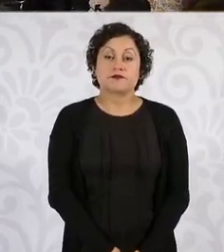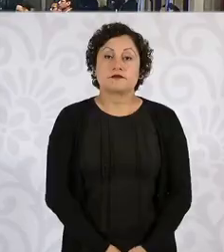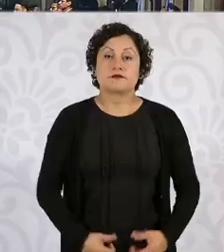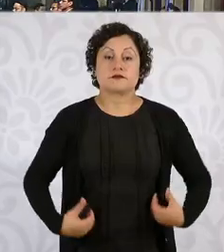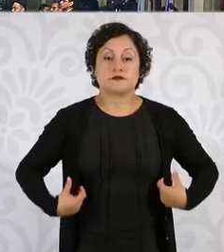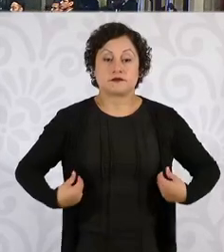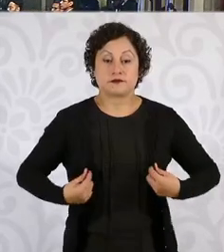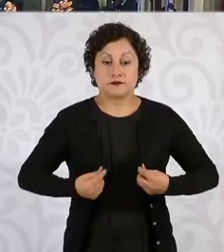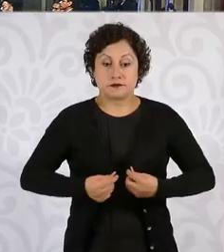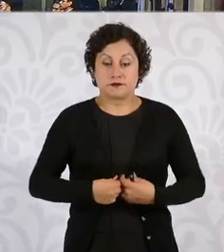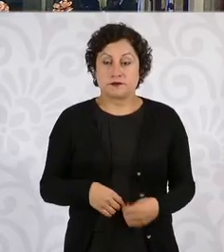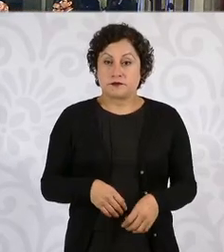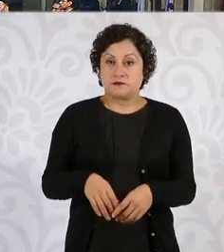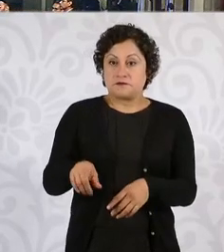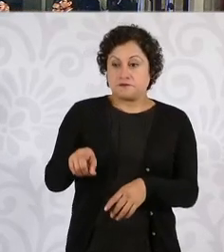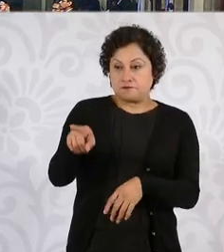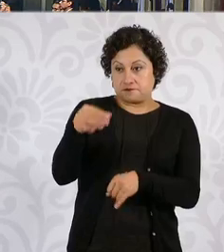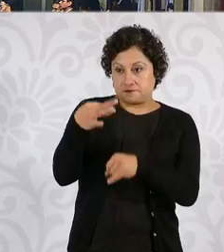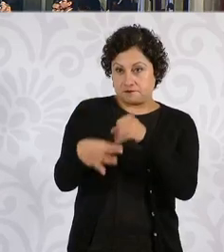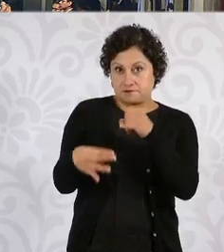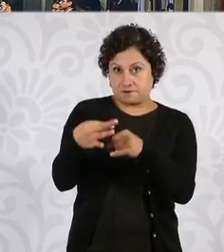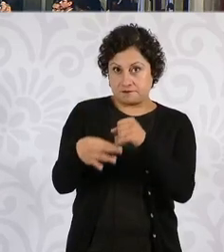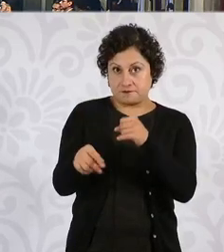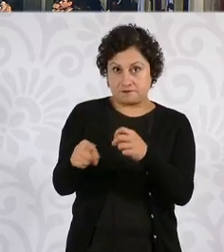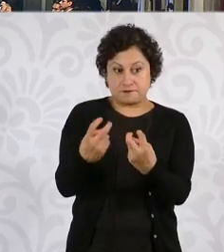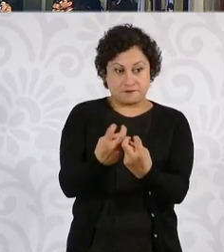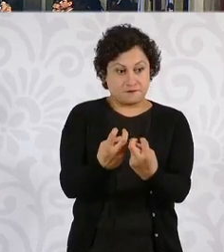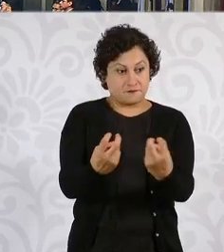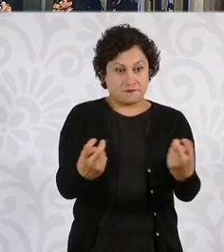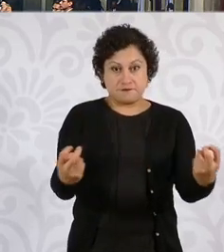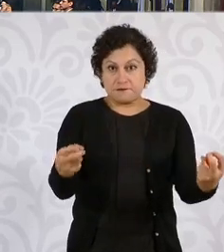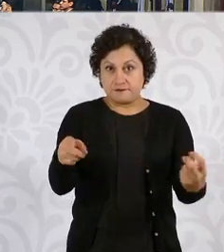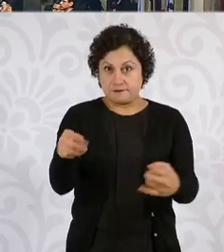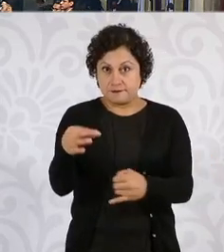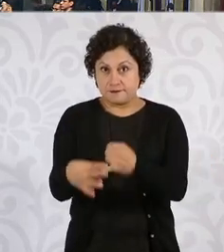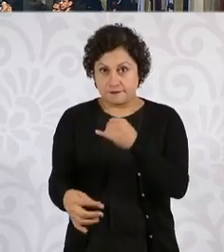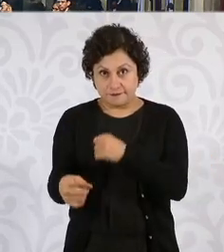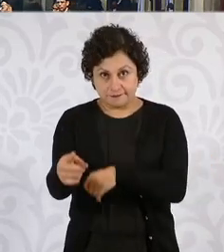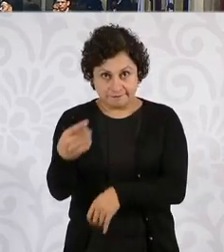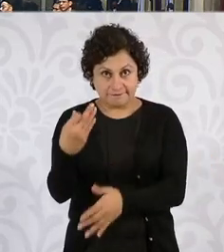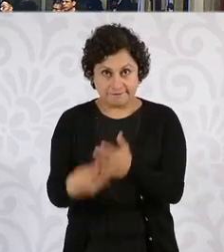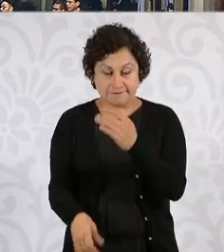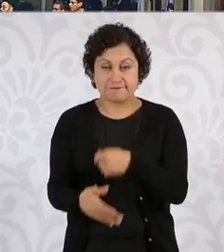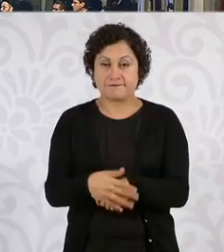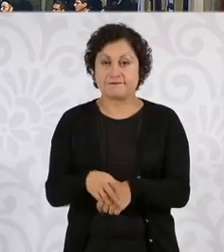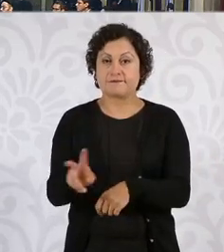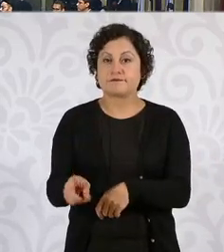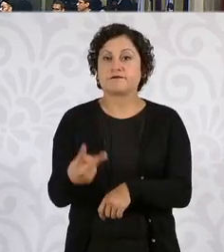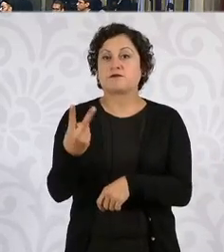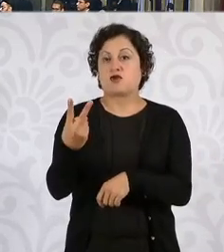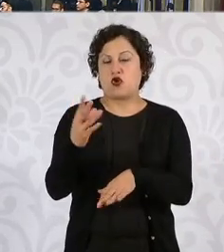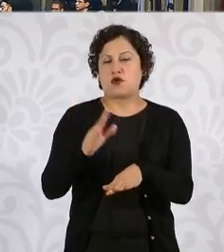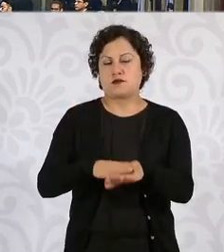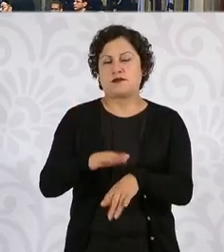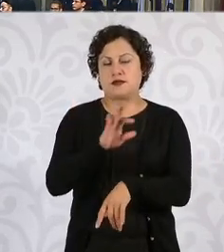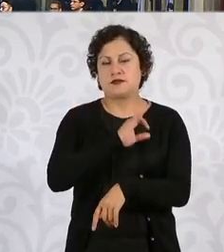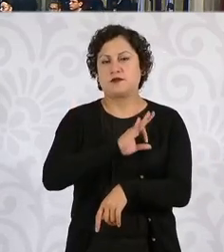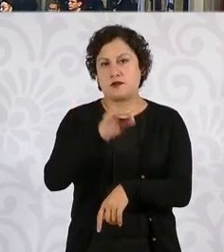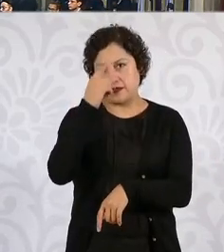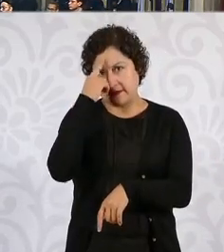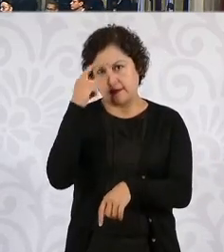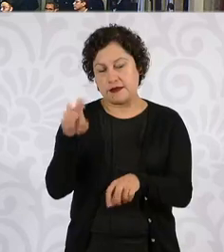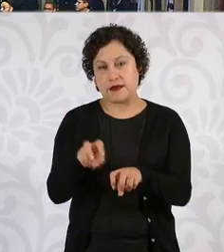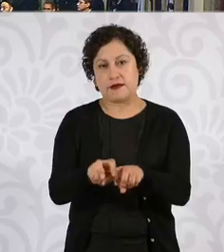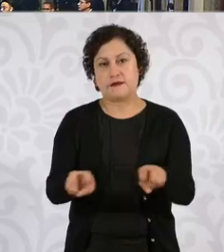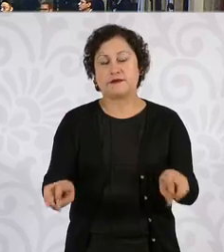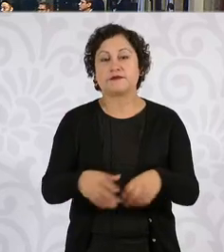Ya no te di a ti, fuiste el único que faltó de la primera fila, ¿verdad? Gracias, buenos días, presidenta. Bueno, dos más para que cumplamos con lo de la primera